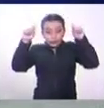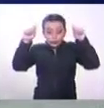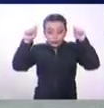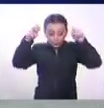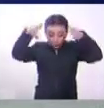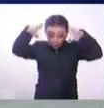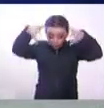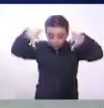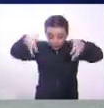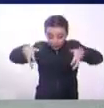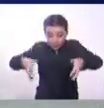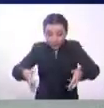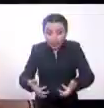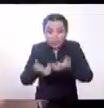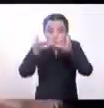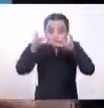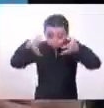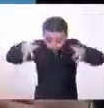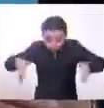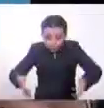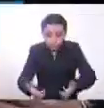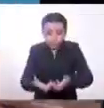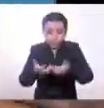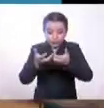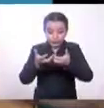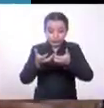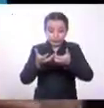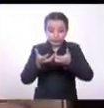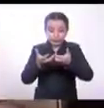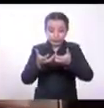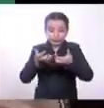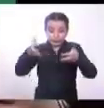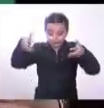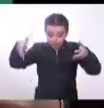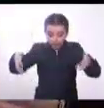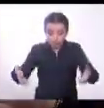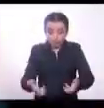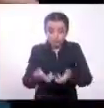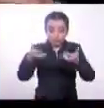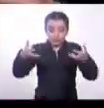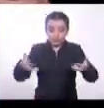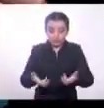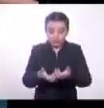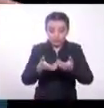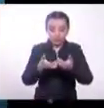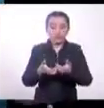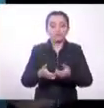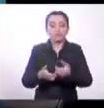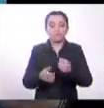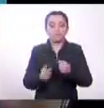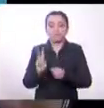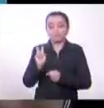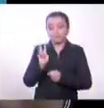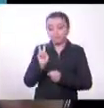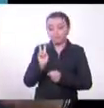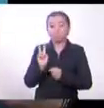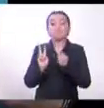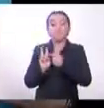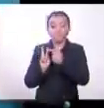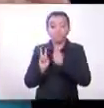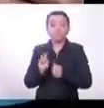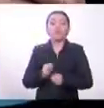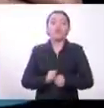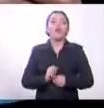Luis. Entonces, habían dos mensajes. El primero era peligro, área restringida,